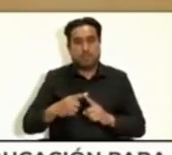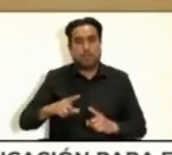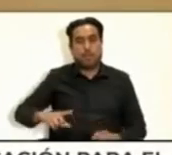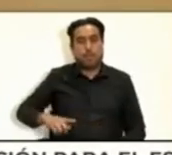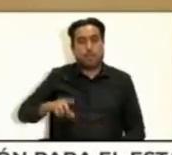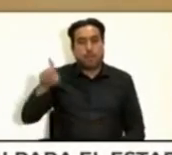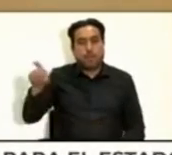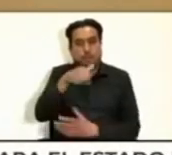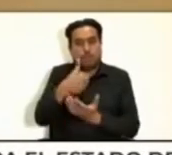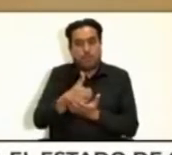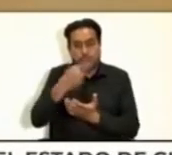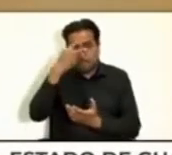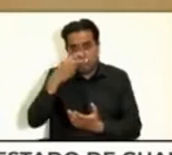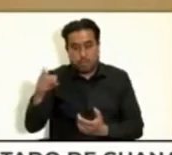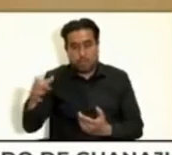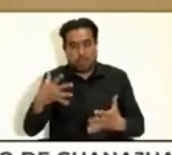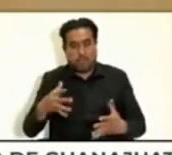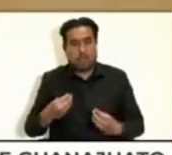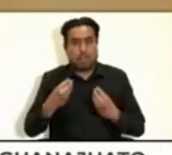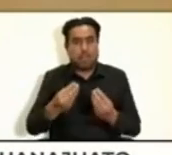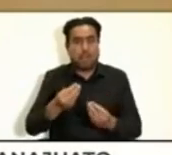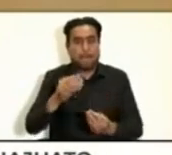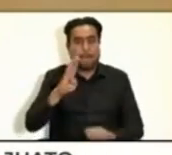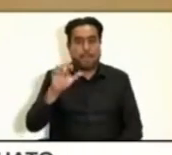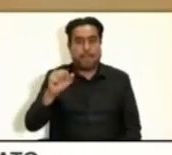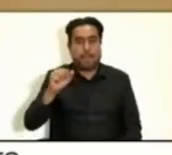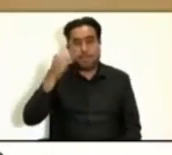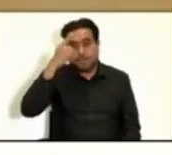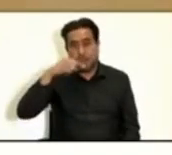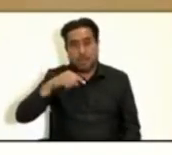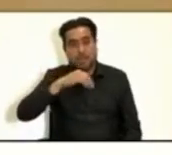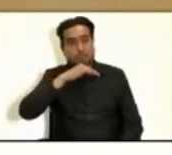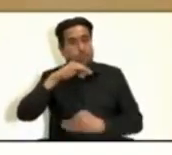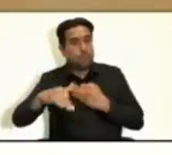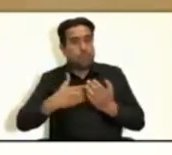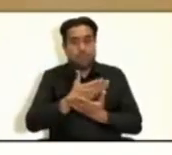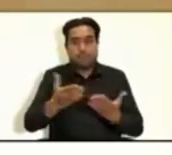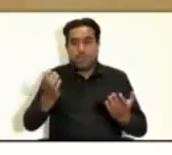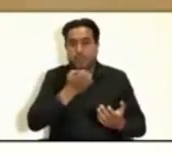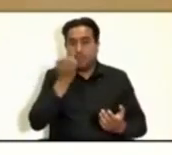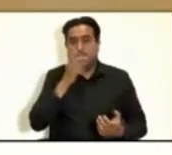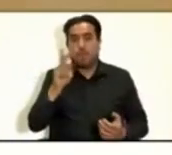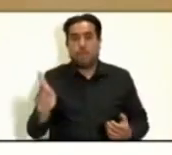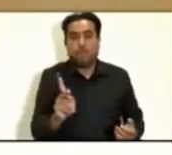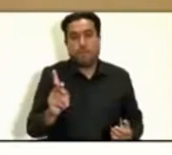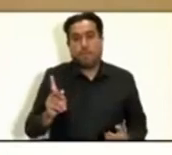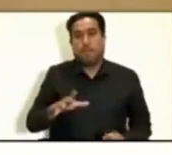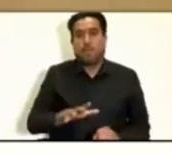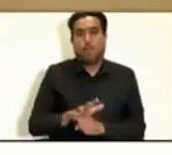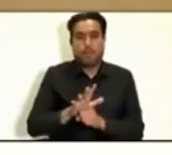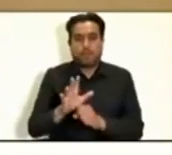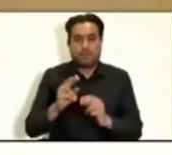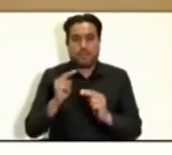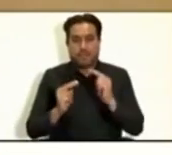la ciudad de mexico que ha implementado becas universales en todos sus planteles de escuelas públicas de nivel base